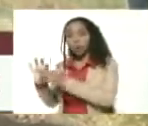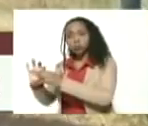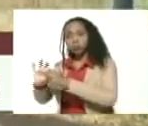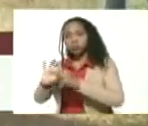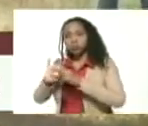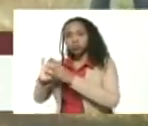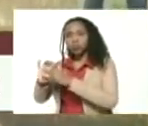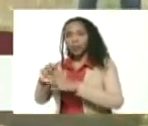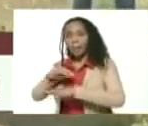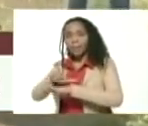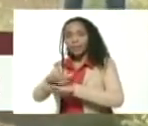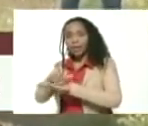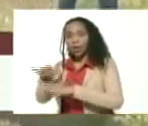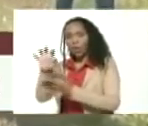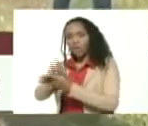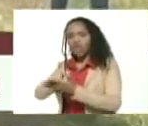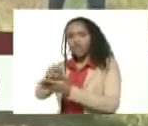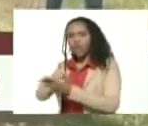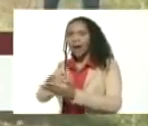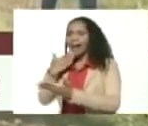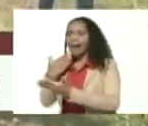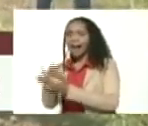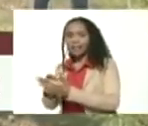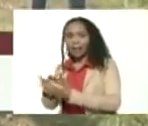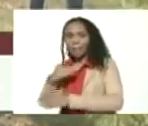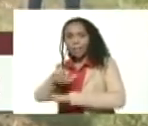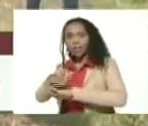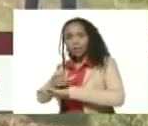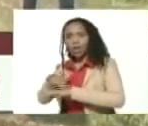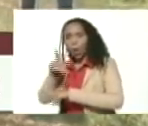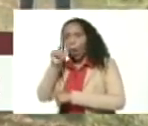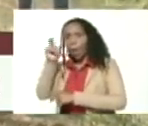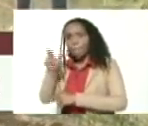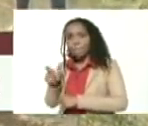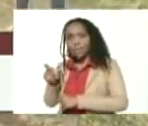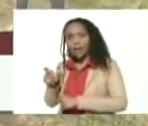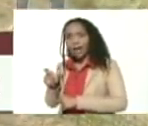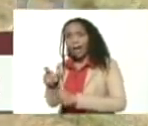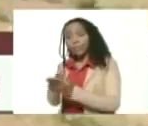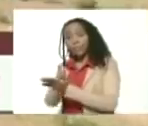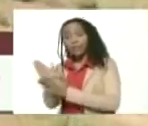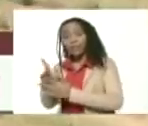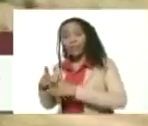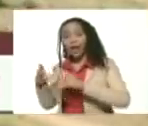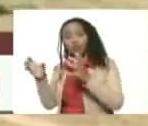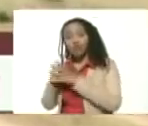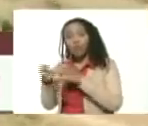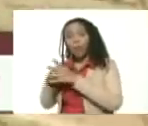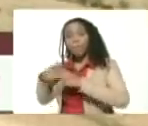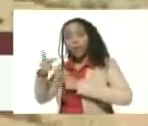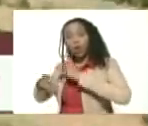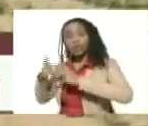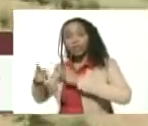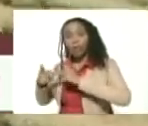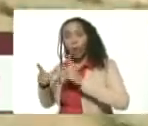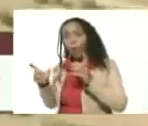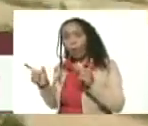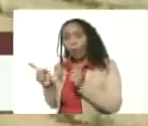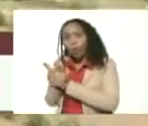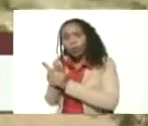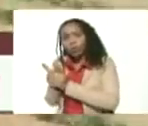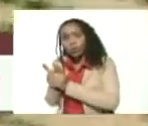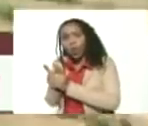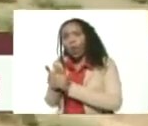desde el Ministerio de Agricultura y Tierra, agradecerle al ministro Castro Soterlo, a través del sector productivo, pequeños